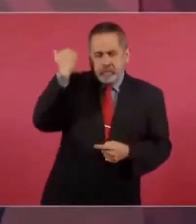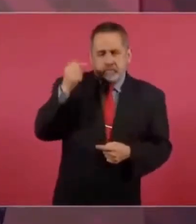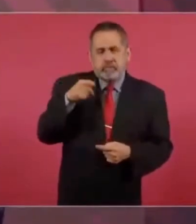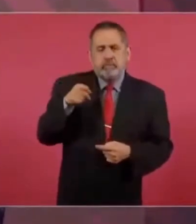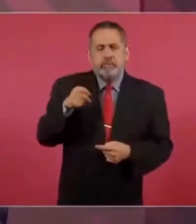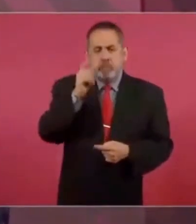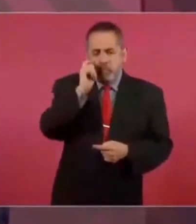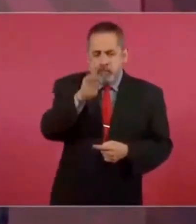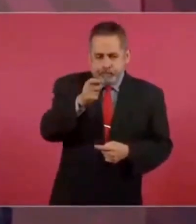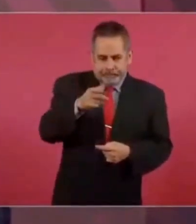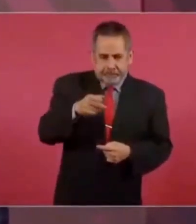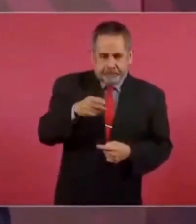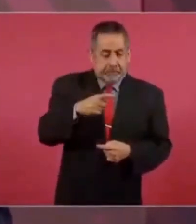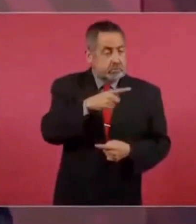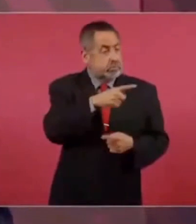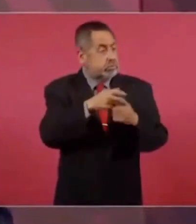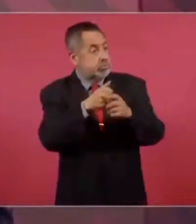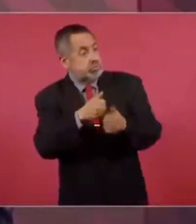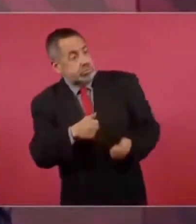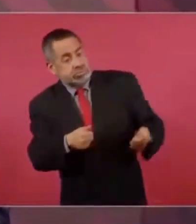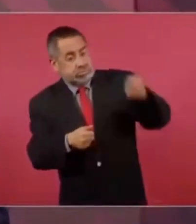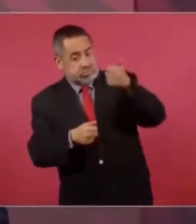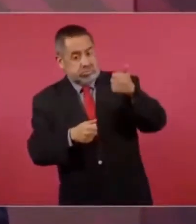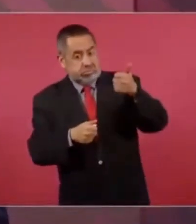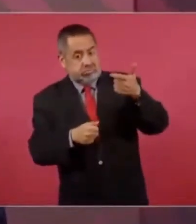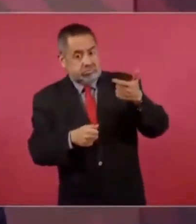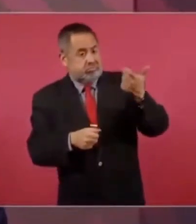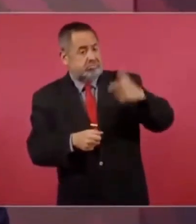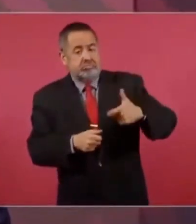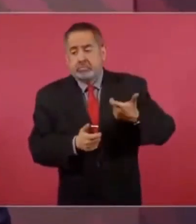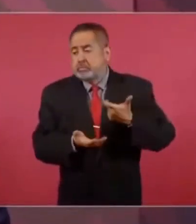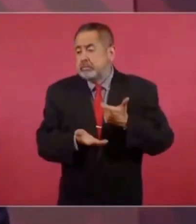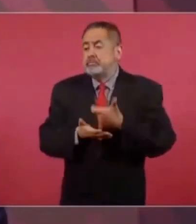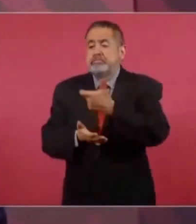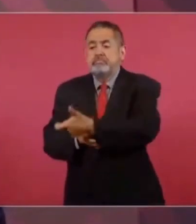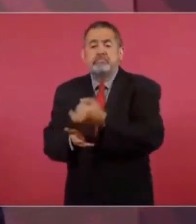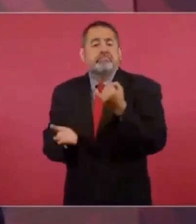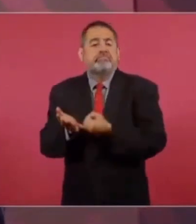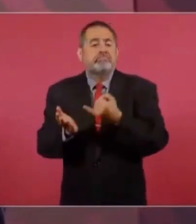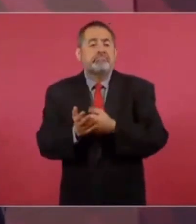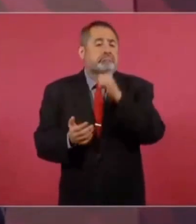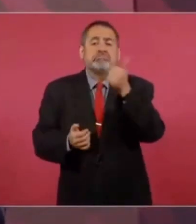poco, que los de arriba no pagaban impuestos.